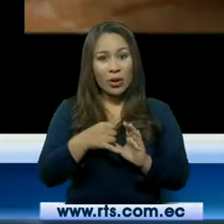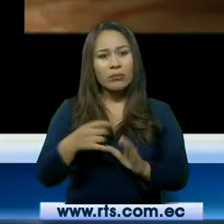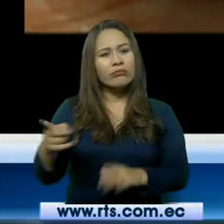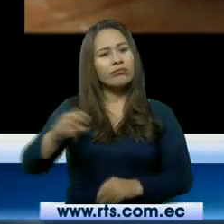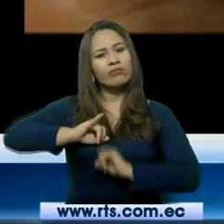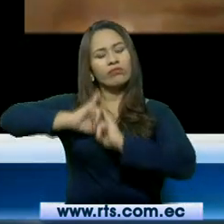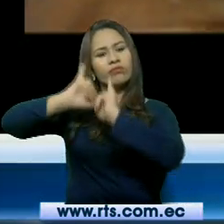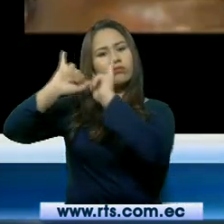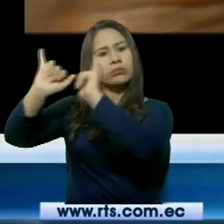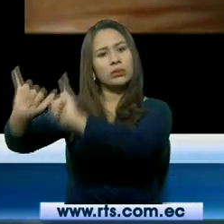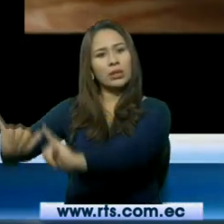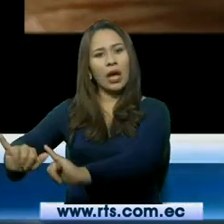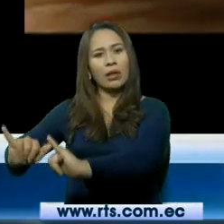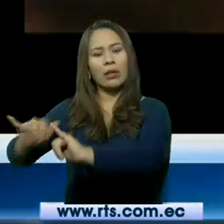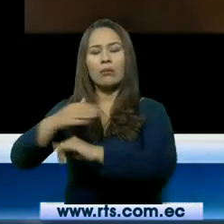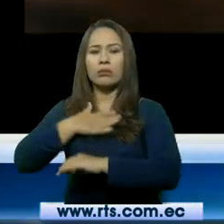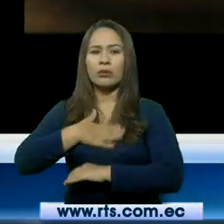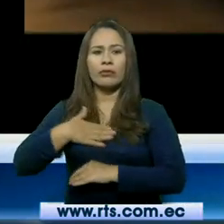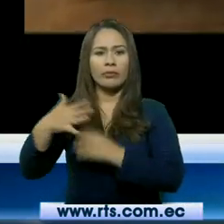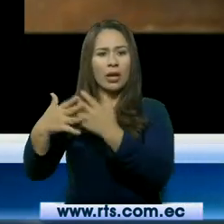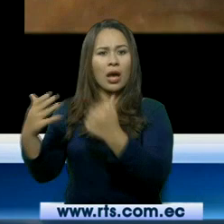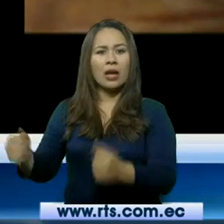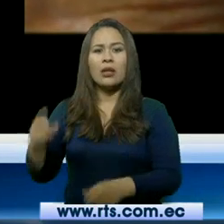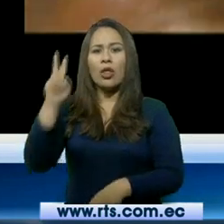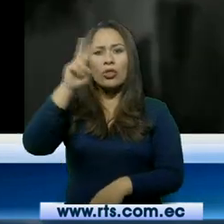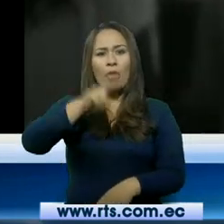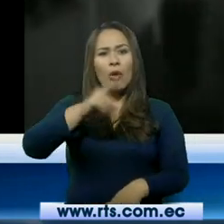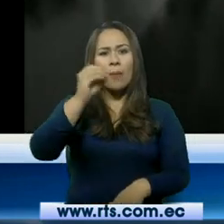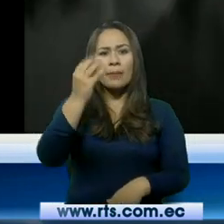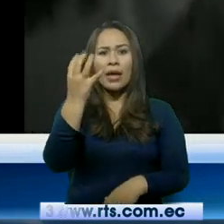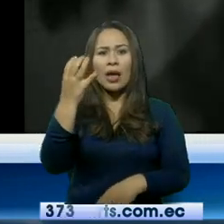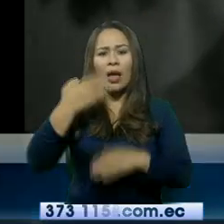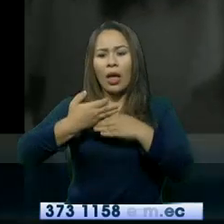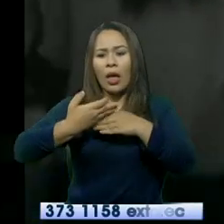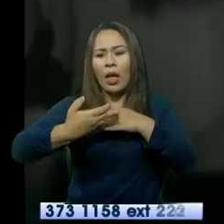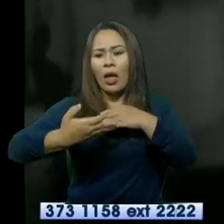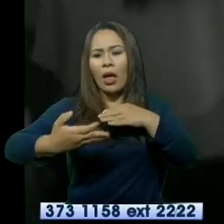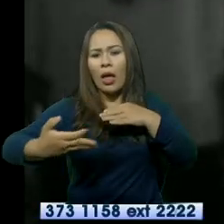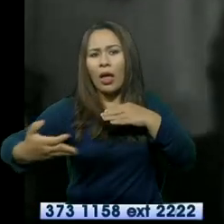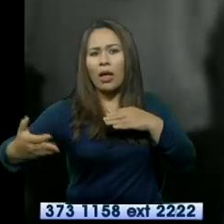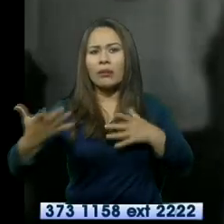2014 y hasta la fecha no se puede hacer nada. Informó Roselena Vázquez.